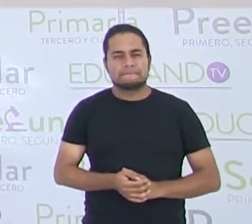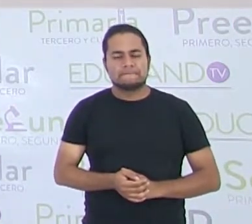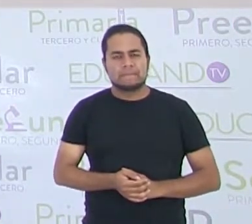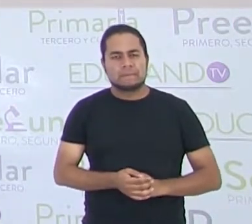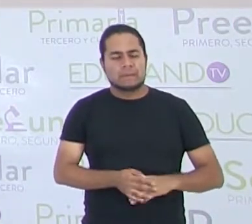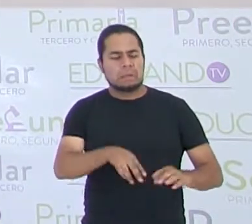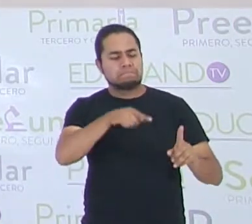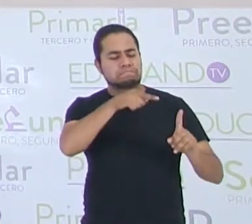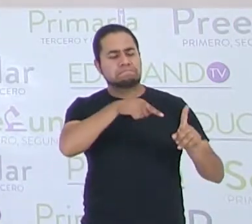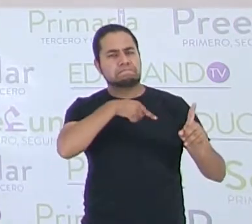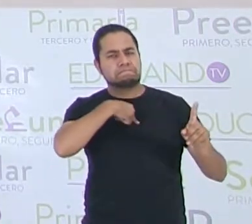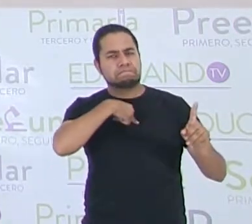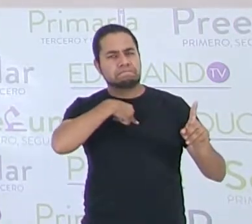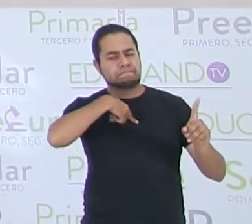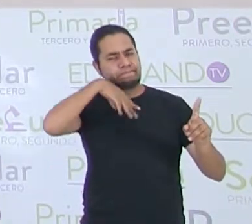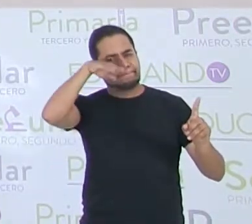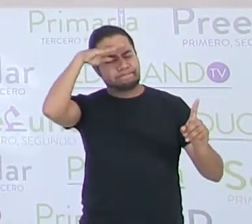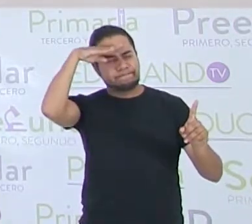en